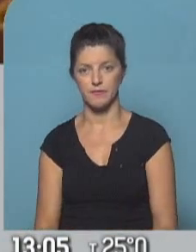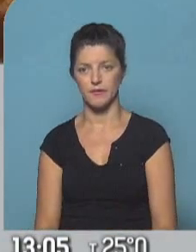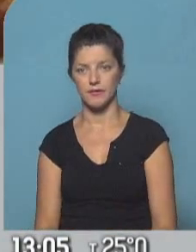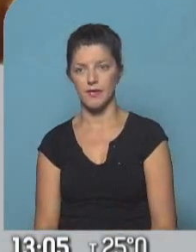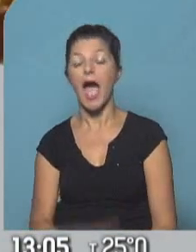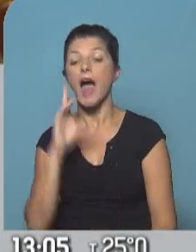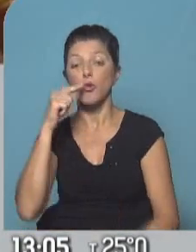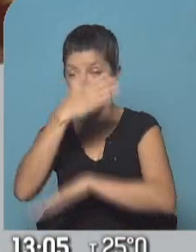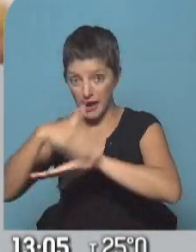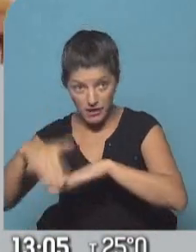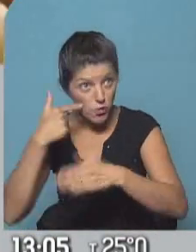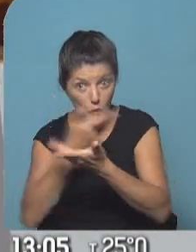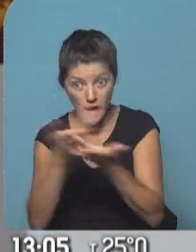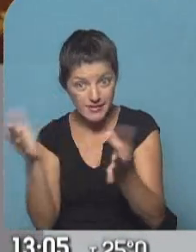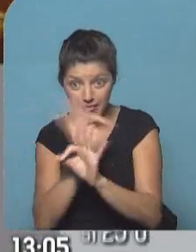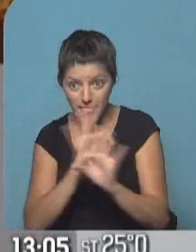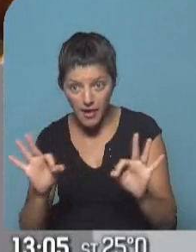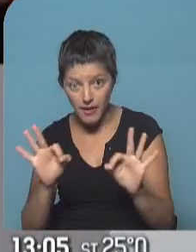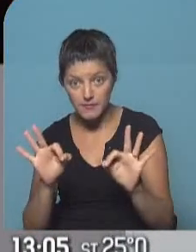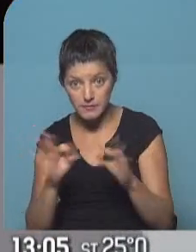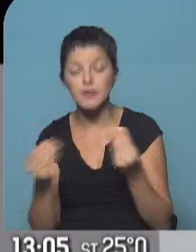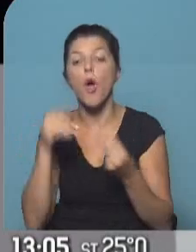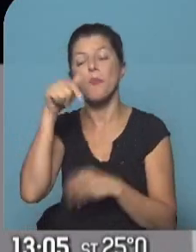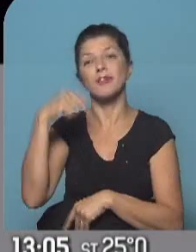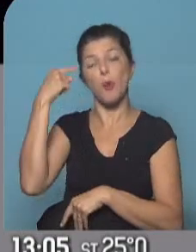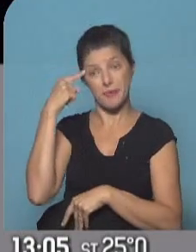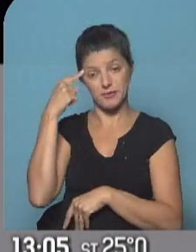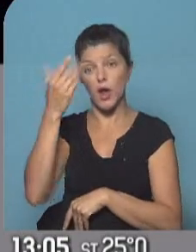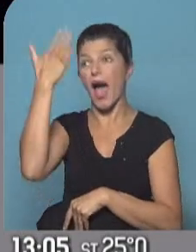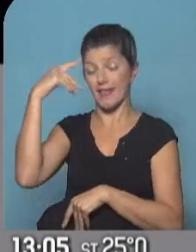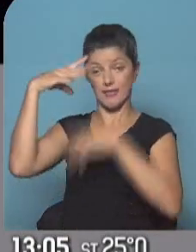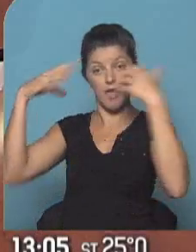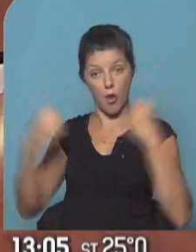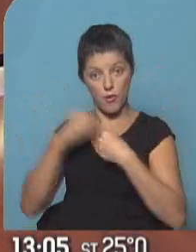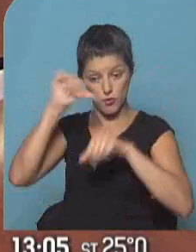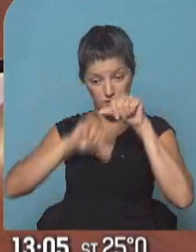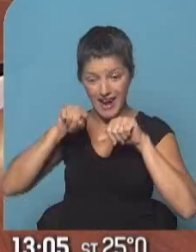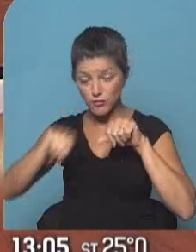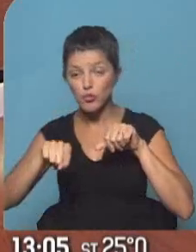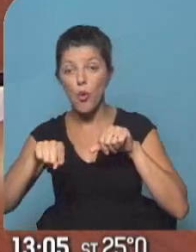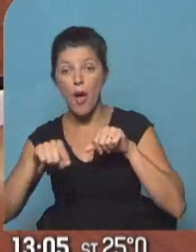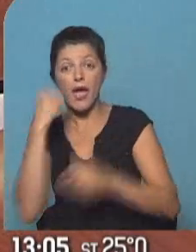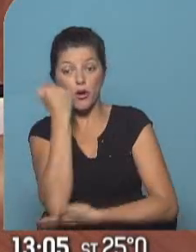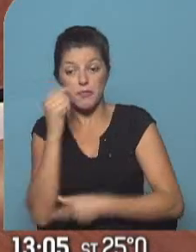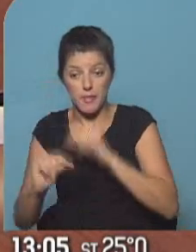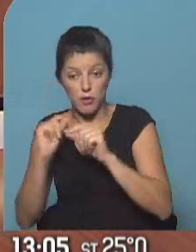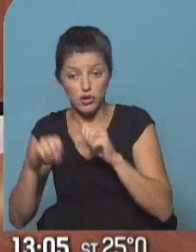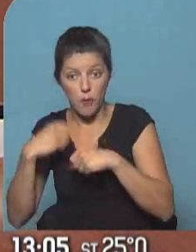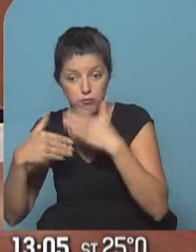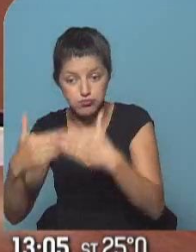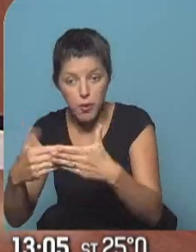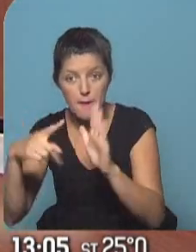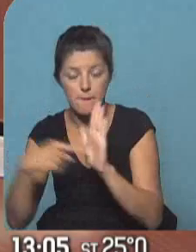calle iraní, que no se ve que el acuerdo nuclear haya repercutido en el día a día, en la plata que tiene el día a día la persona promedio en